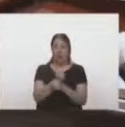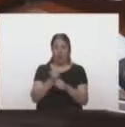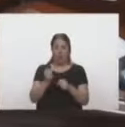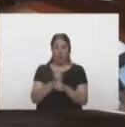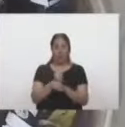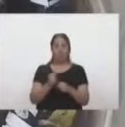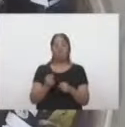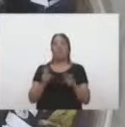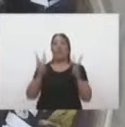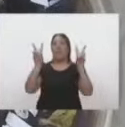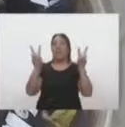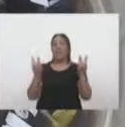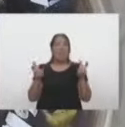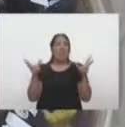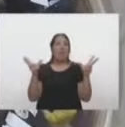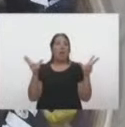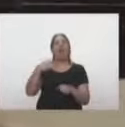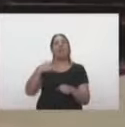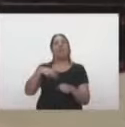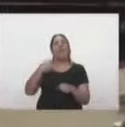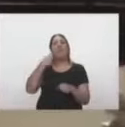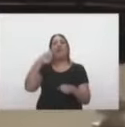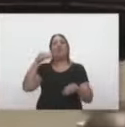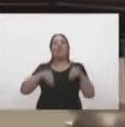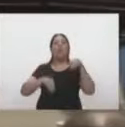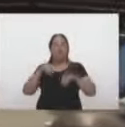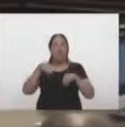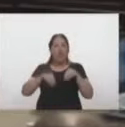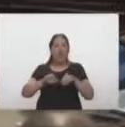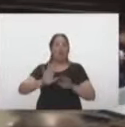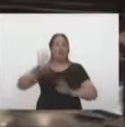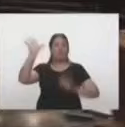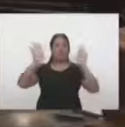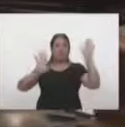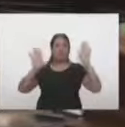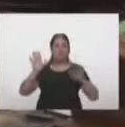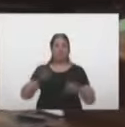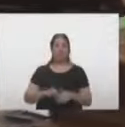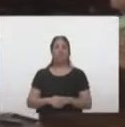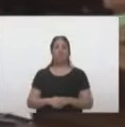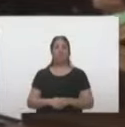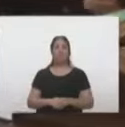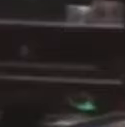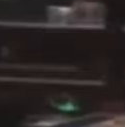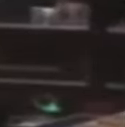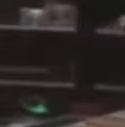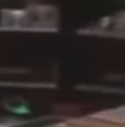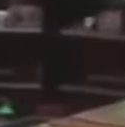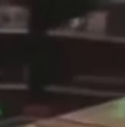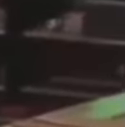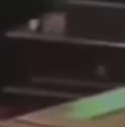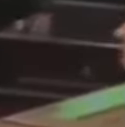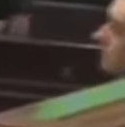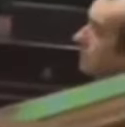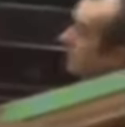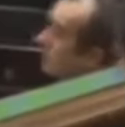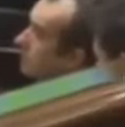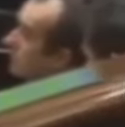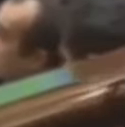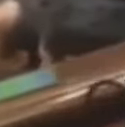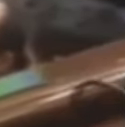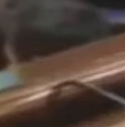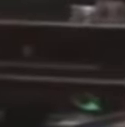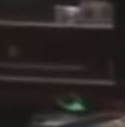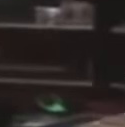el radicalismo, el PRO y La Libertad Avanza. Bueno, fue un gran tema en los últimos 2 días de la semana de discusión. Mucho enojo